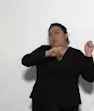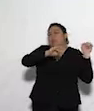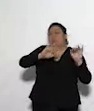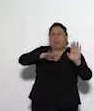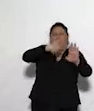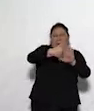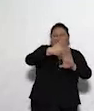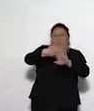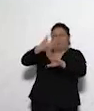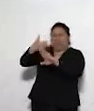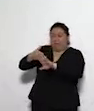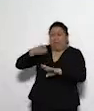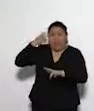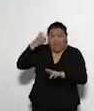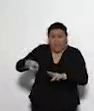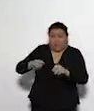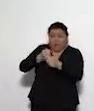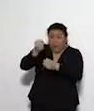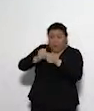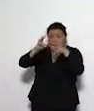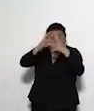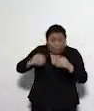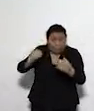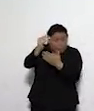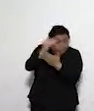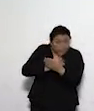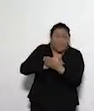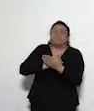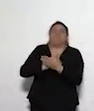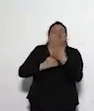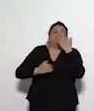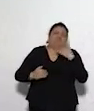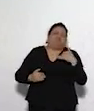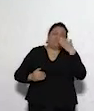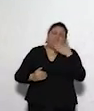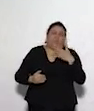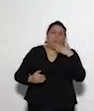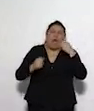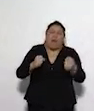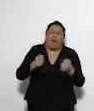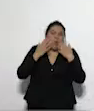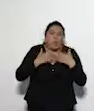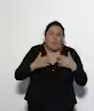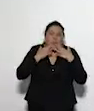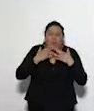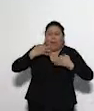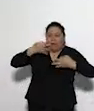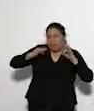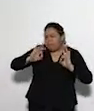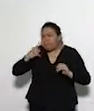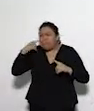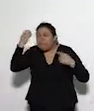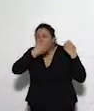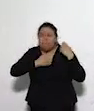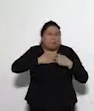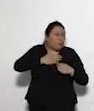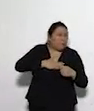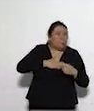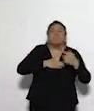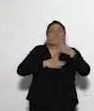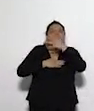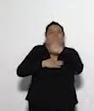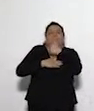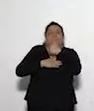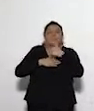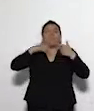índices delictivos, que se abata la violencia o que se ejerza verdadera justicia. Más allá de lo que se sostenga